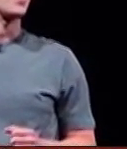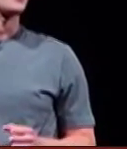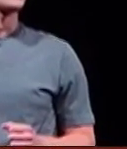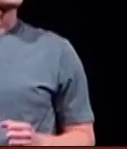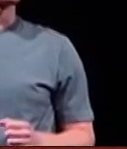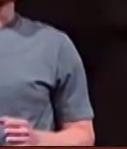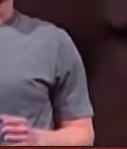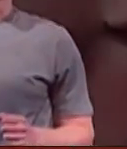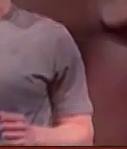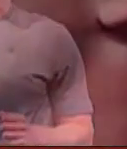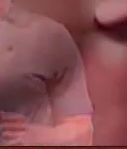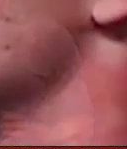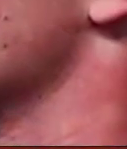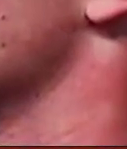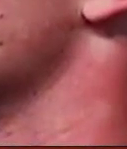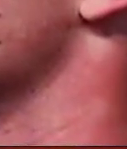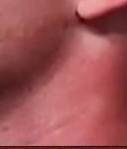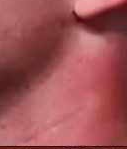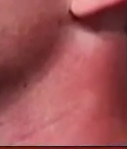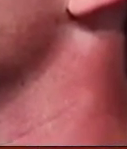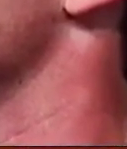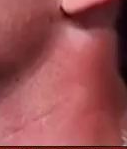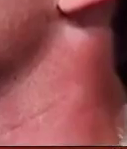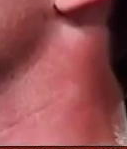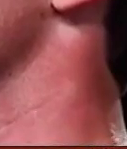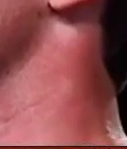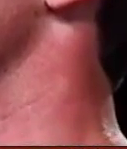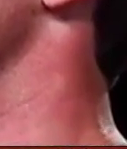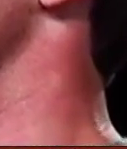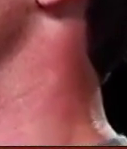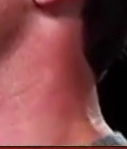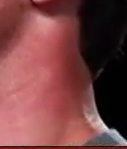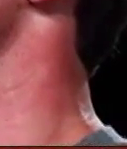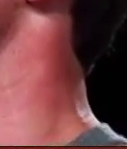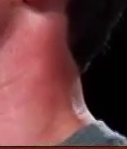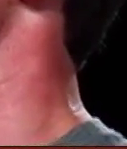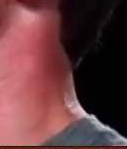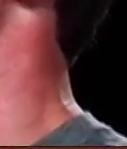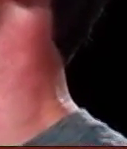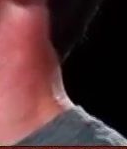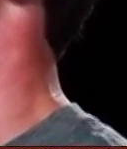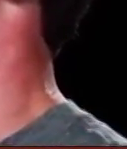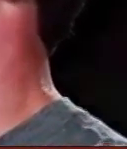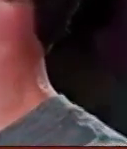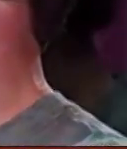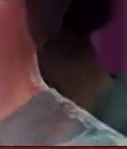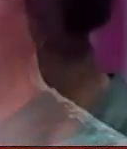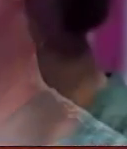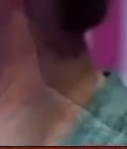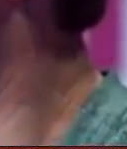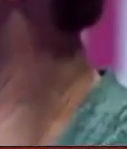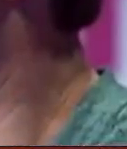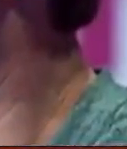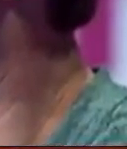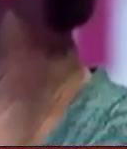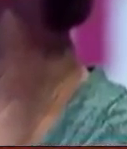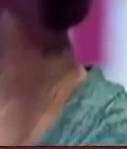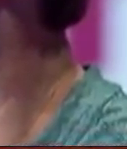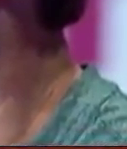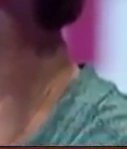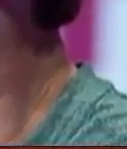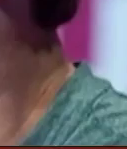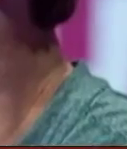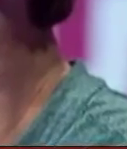el cual demuestra que la red social más importante no usa realmente un algoritmo para definir lo que vemos en